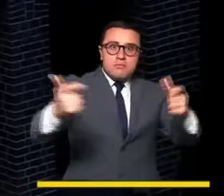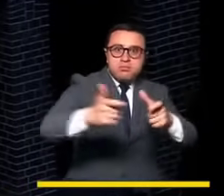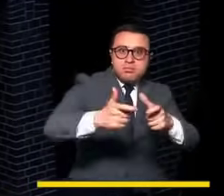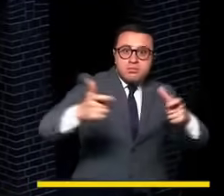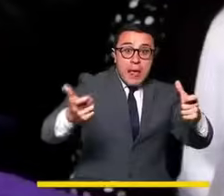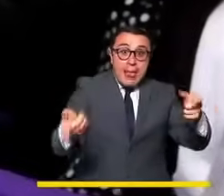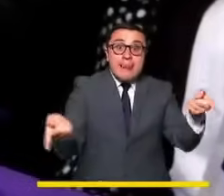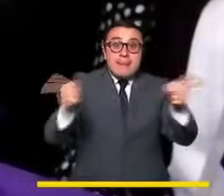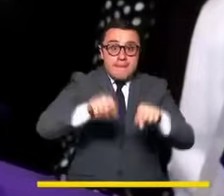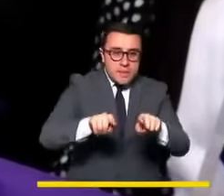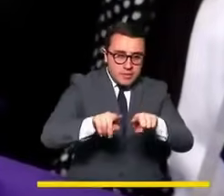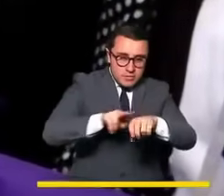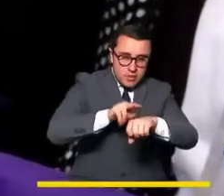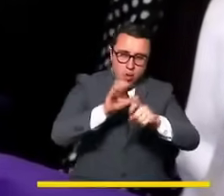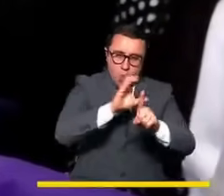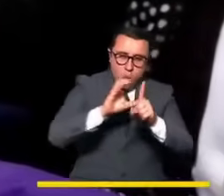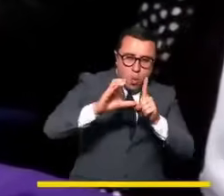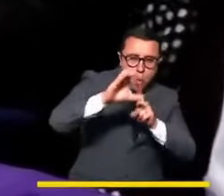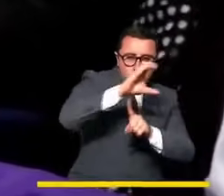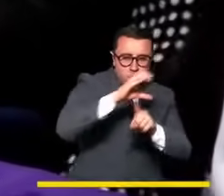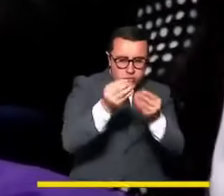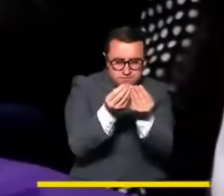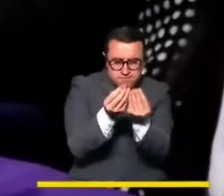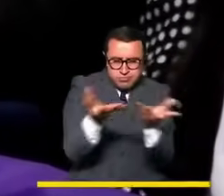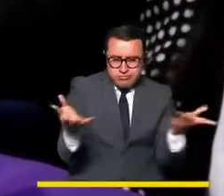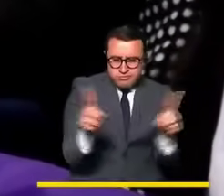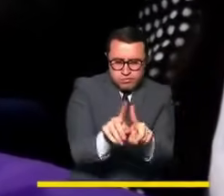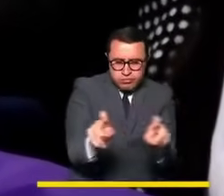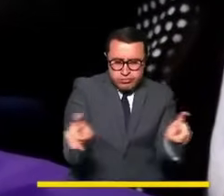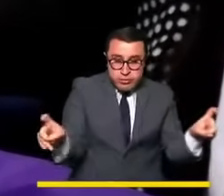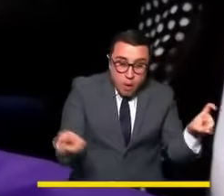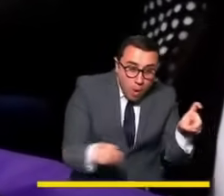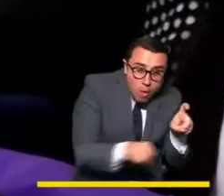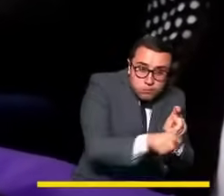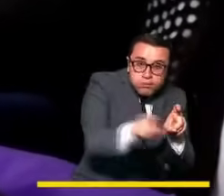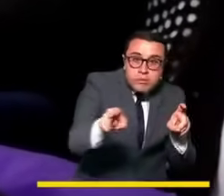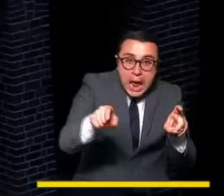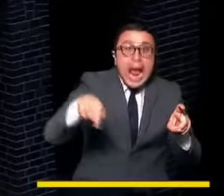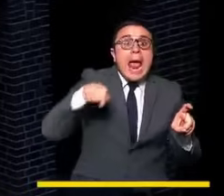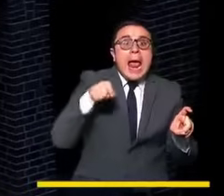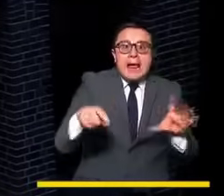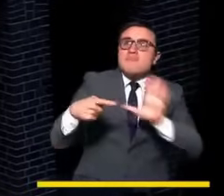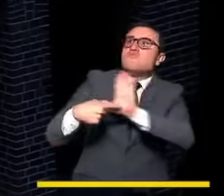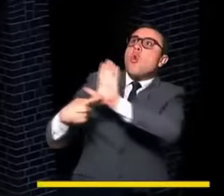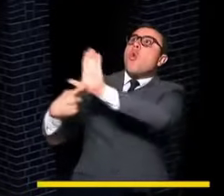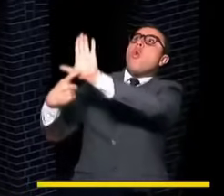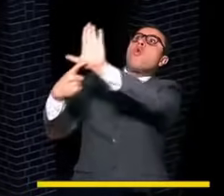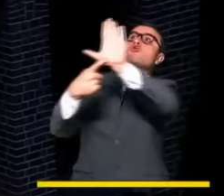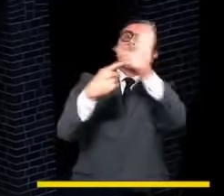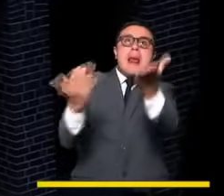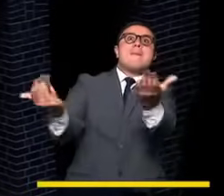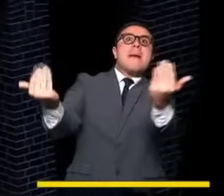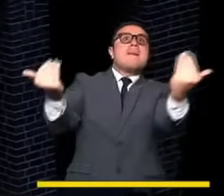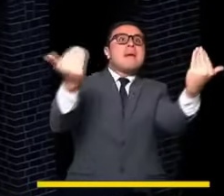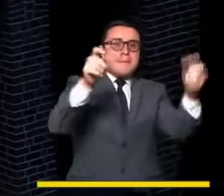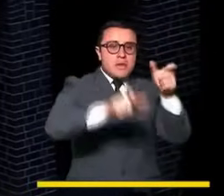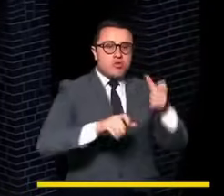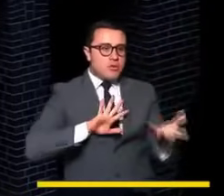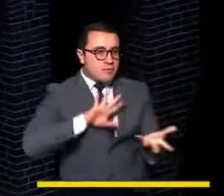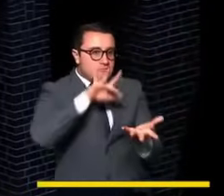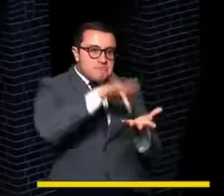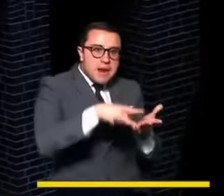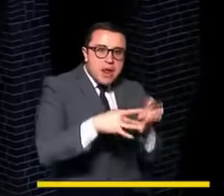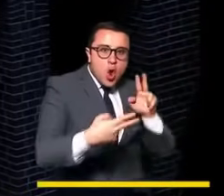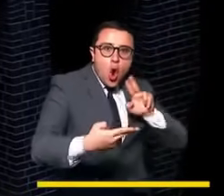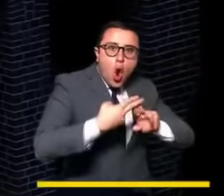diversidad cultural, pues es aquí donde tenemos que montar las posibilidades de atracción hacia el país, las